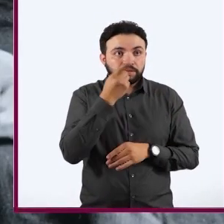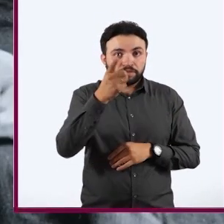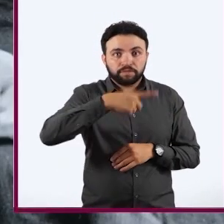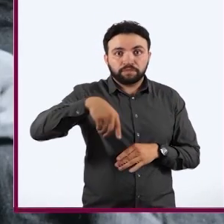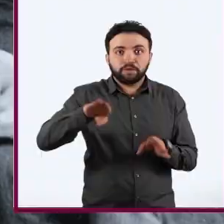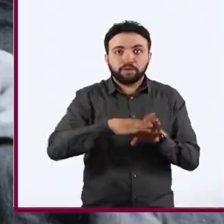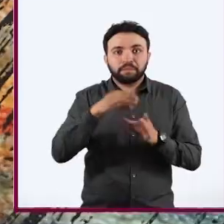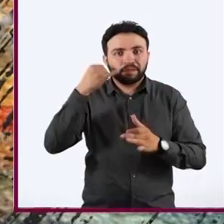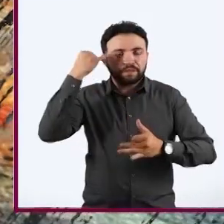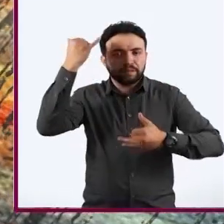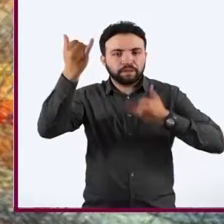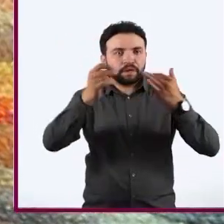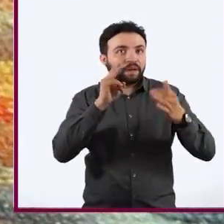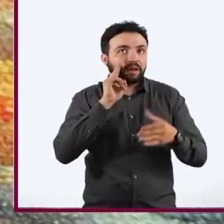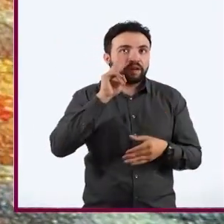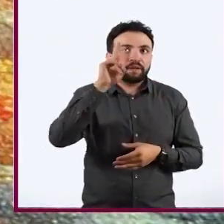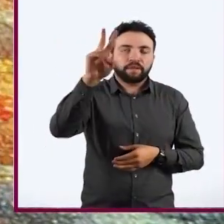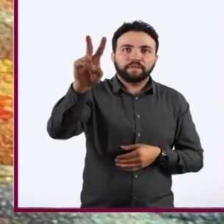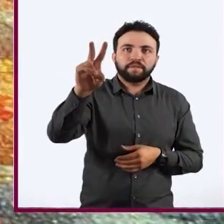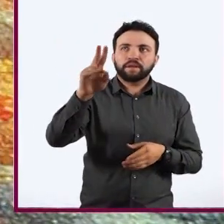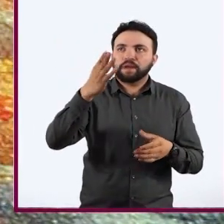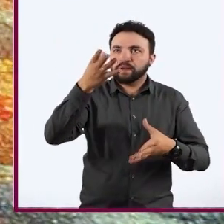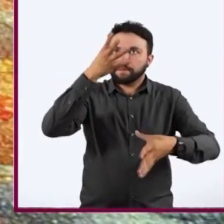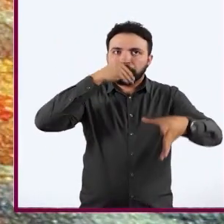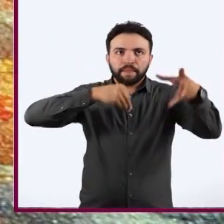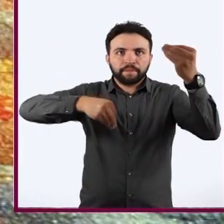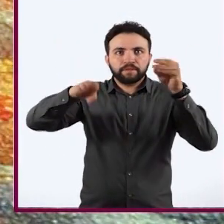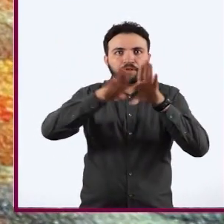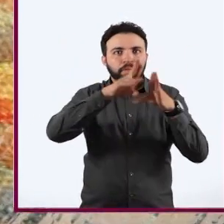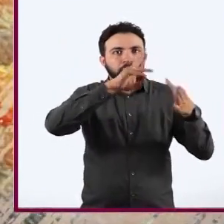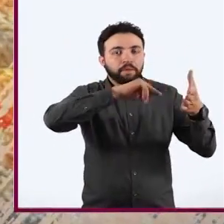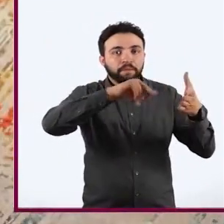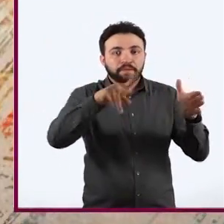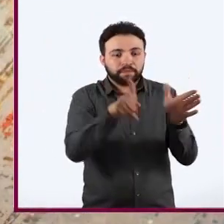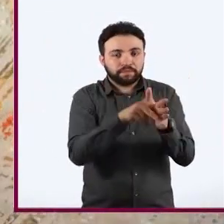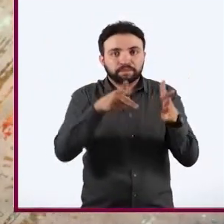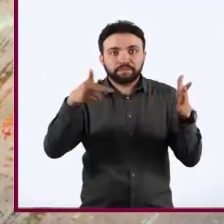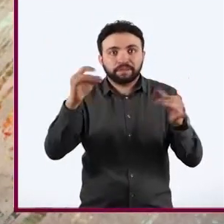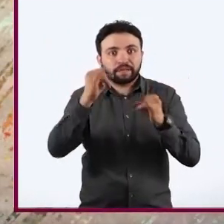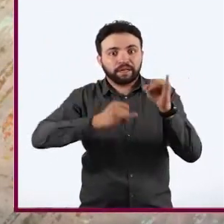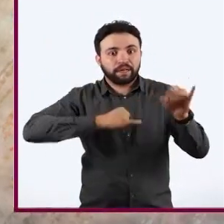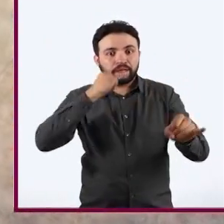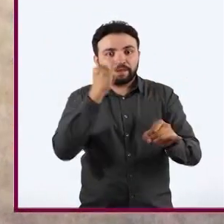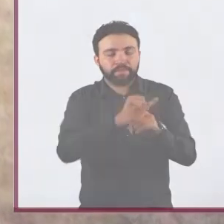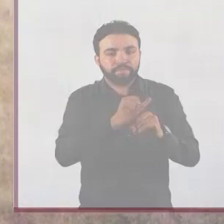autodidacta que aprendió a pintar viendo la obra de artistas impresionistas en la prensa internacional.